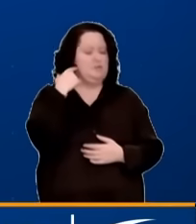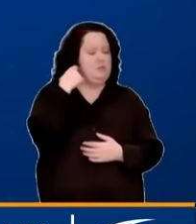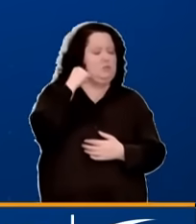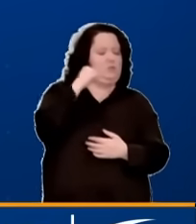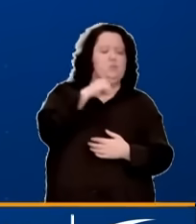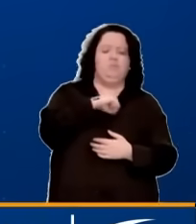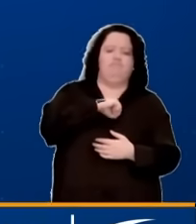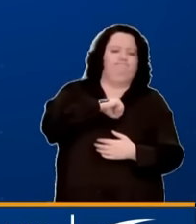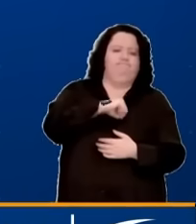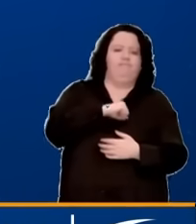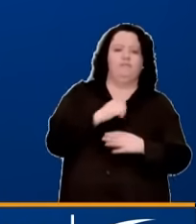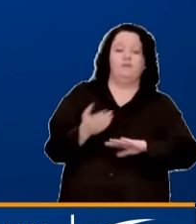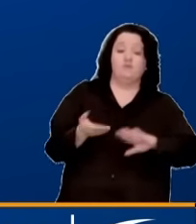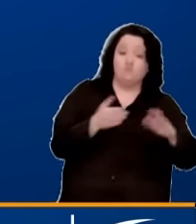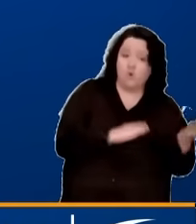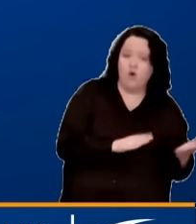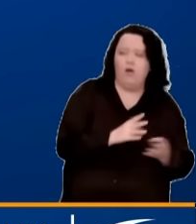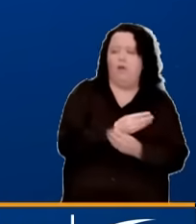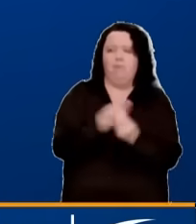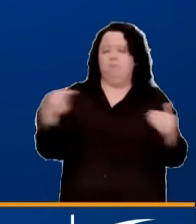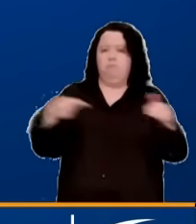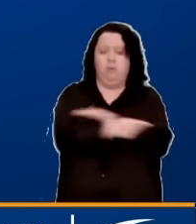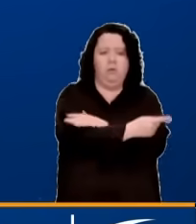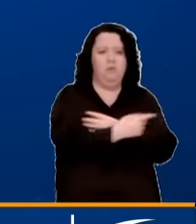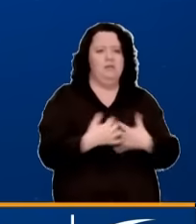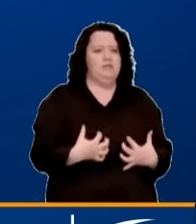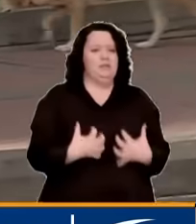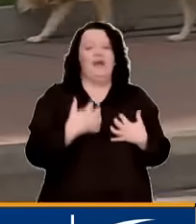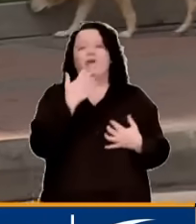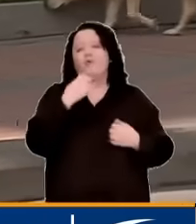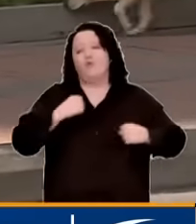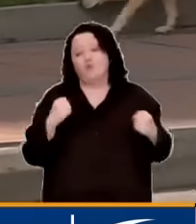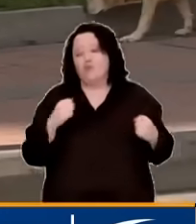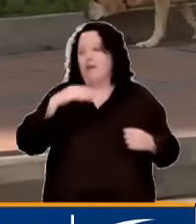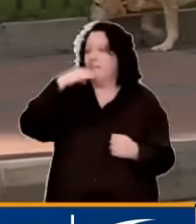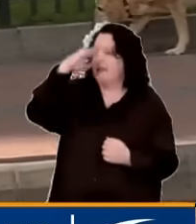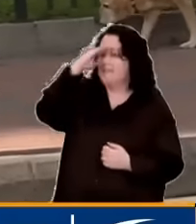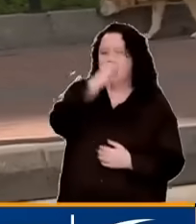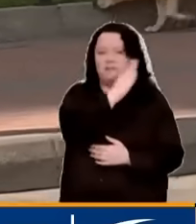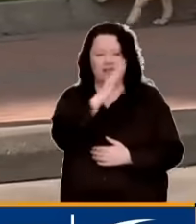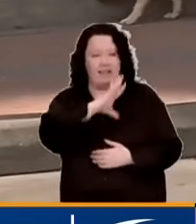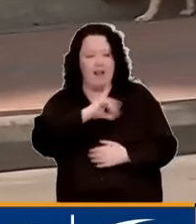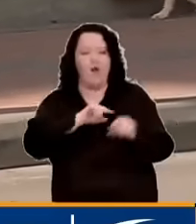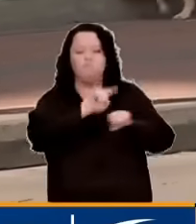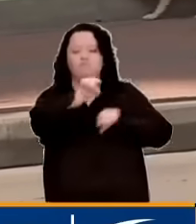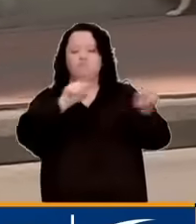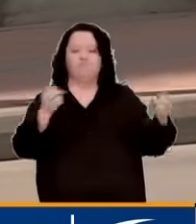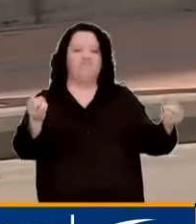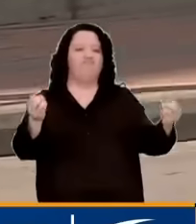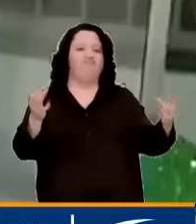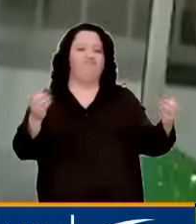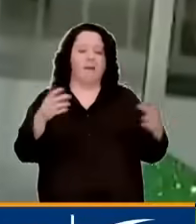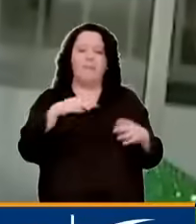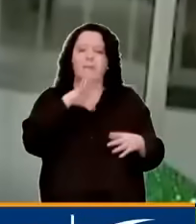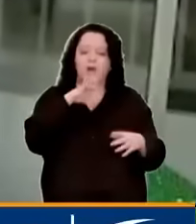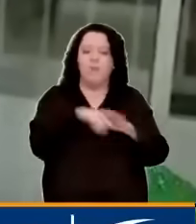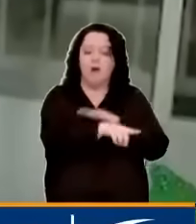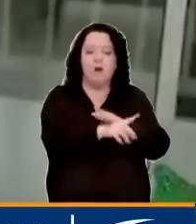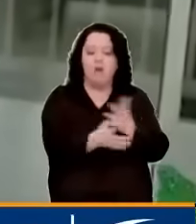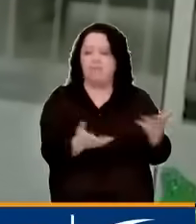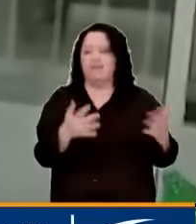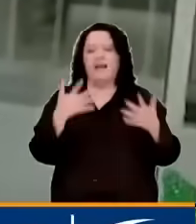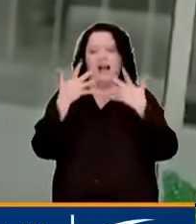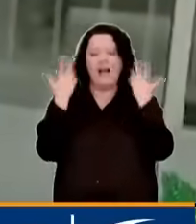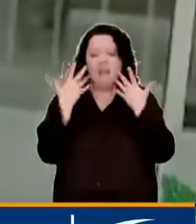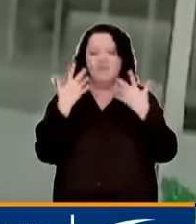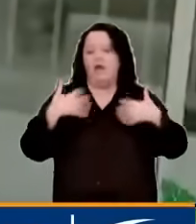Desde pérdidas irreparables, desapariciones y estrés, ciudades como Bogotá, Medellín, Barranquilla y Cali reportan cientos de casos de perros, gatos y